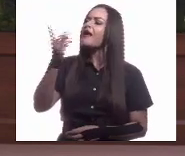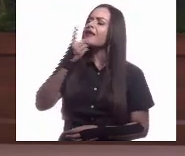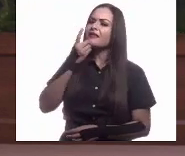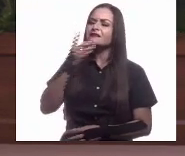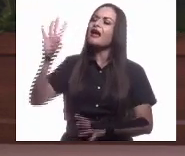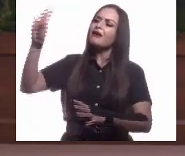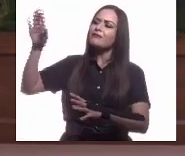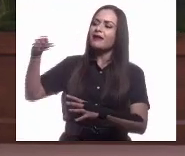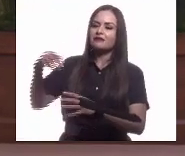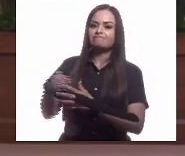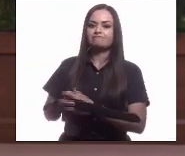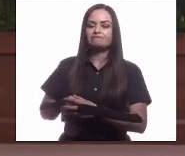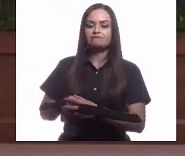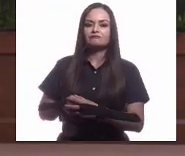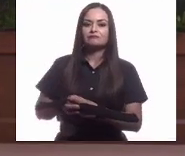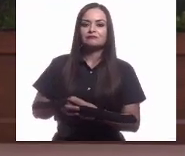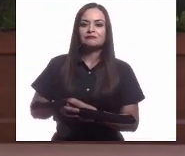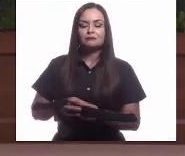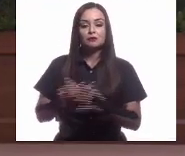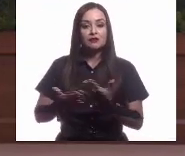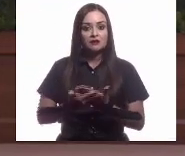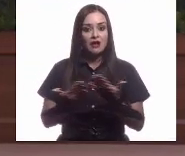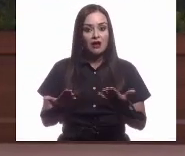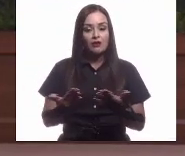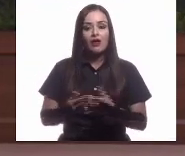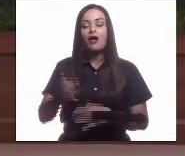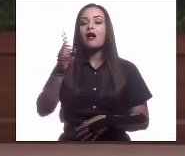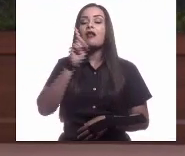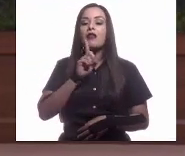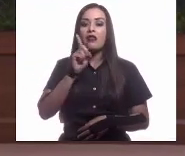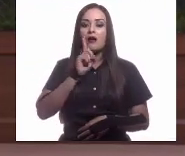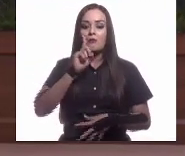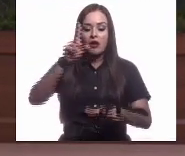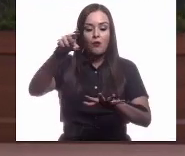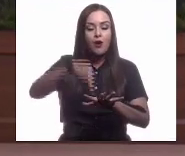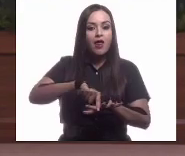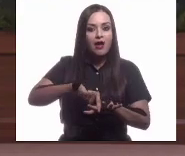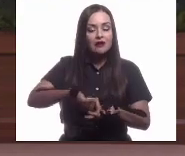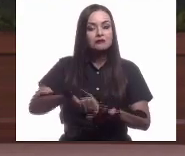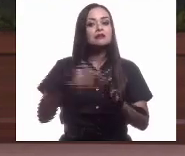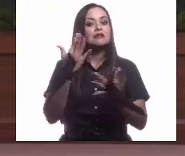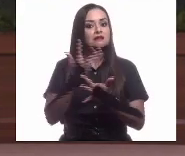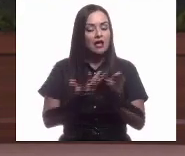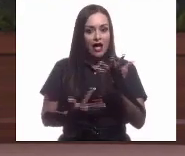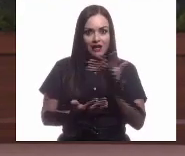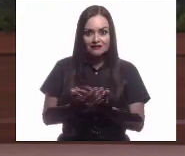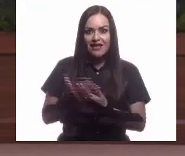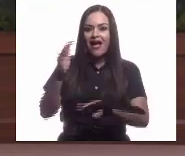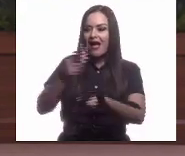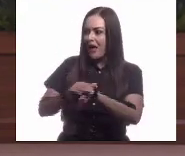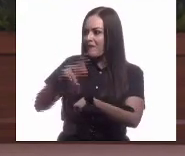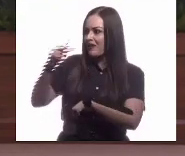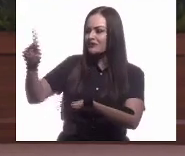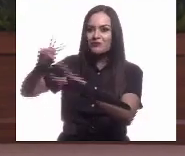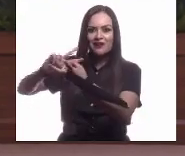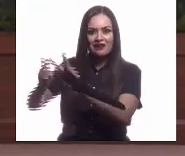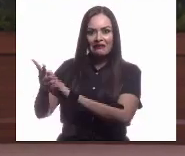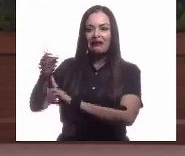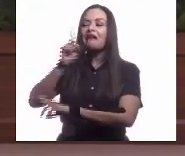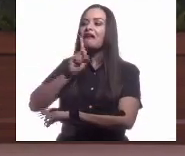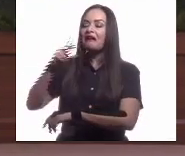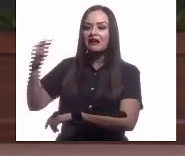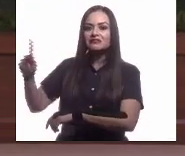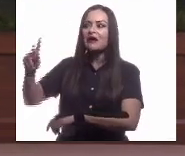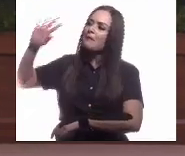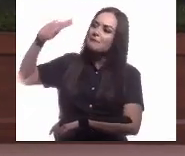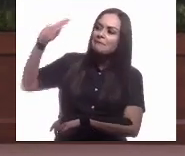y abrió una nueva línea de producción, ahora hace huaraches además de costura. Y empleó a sus amigas y vecinas de la colonia